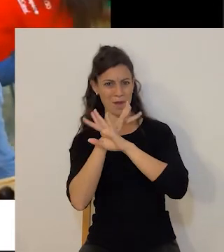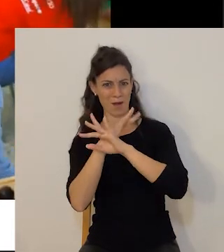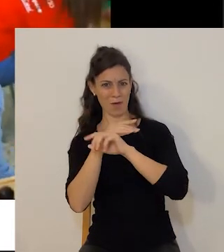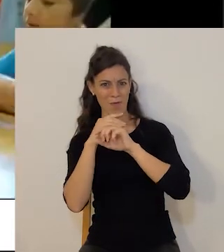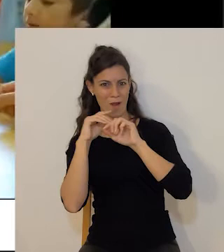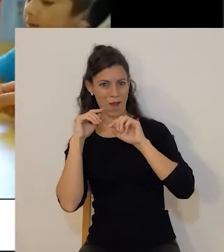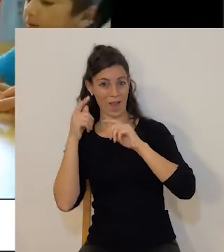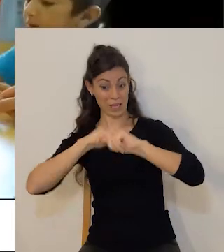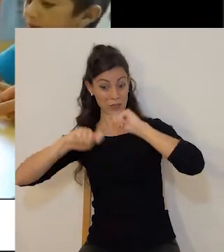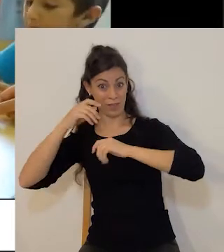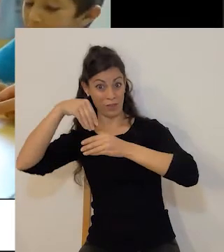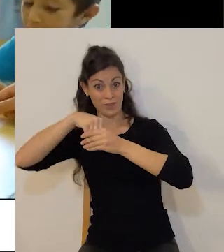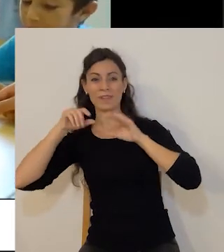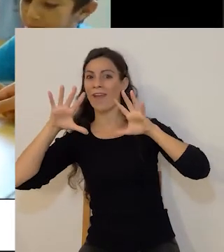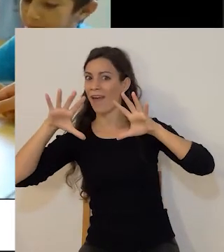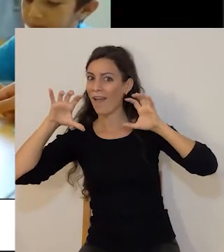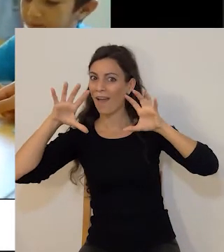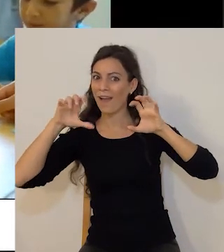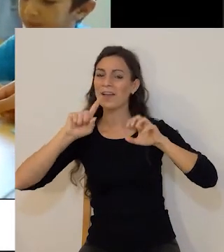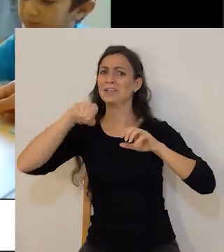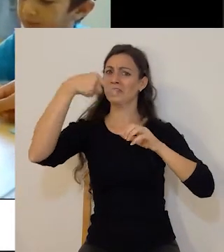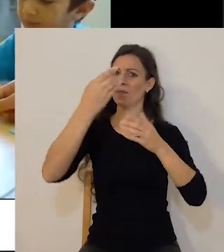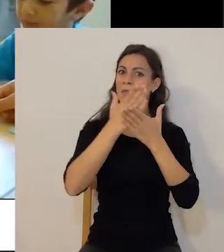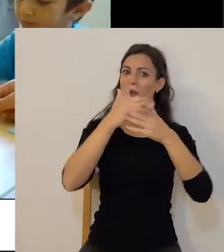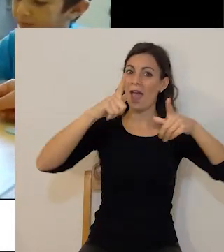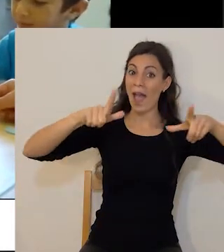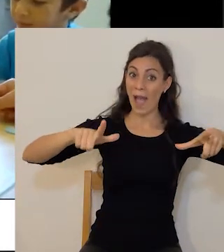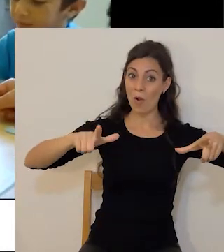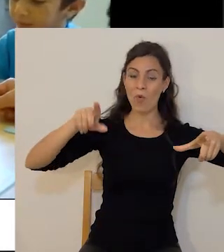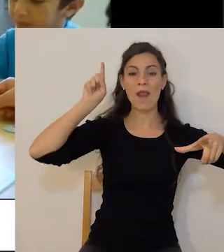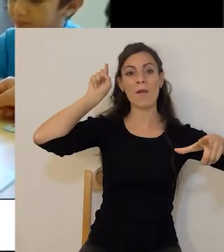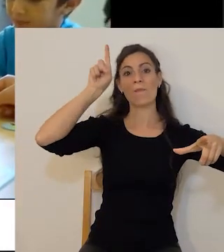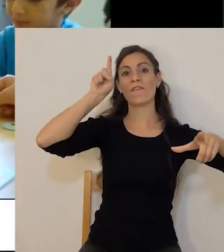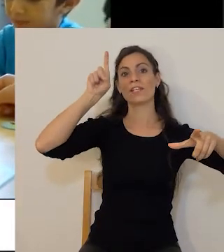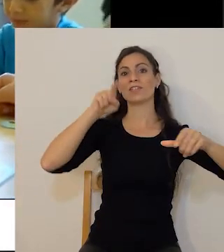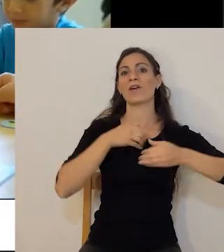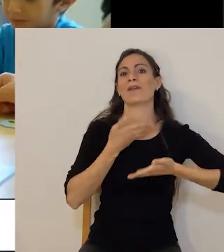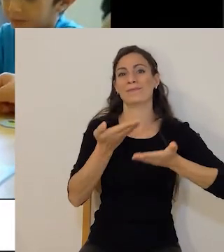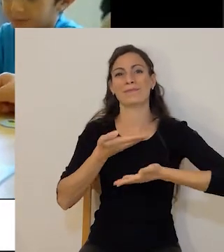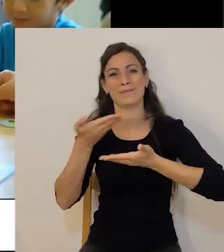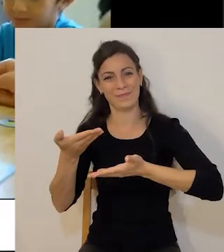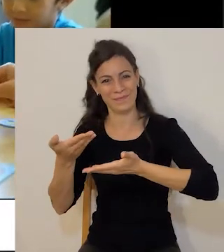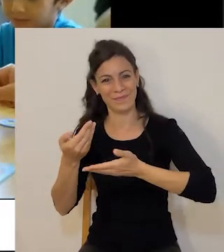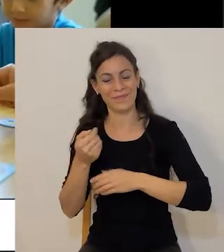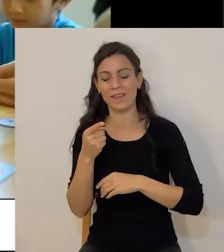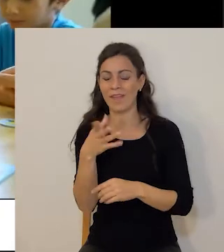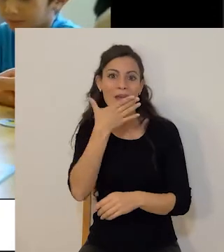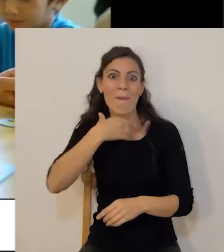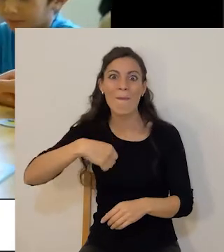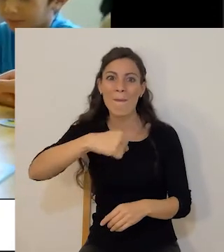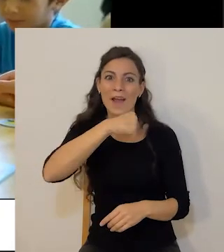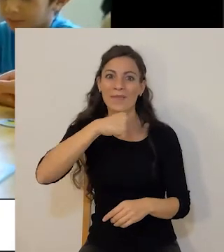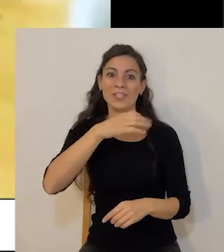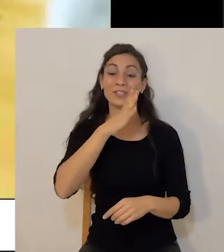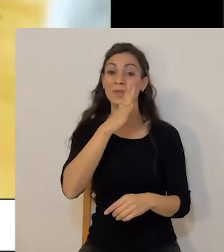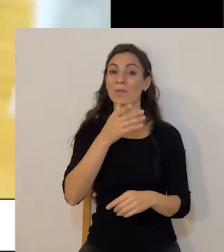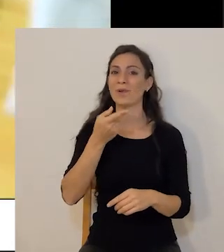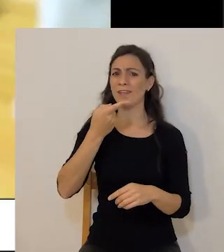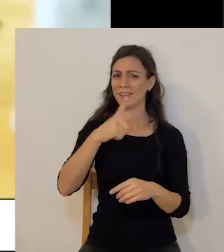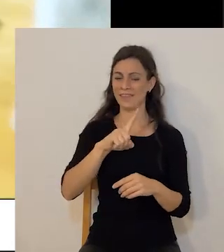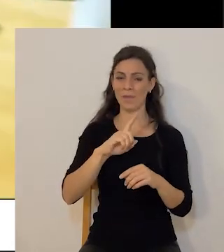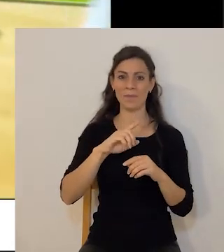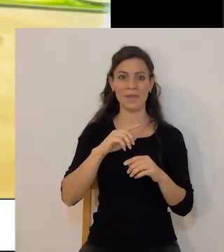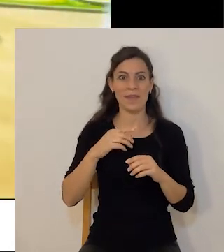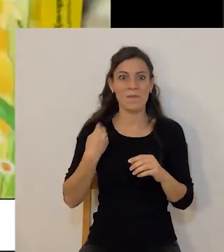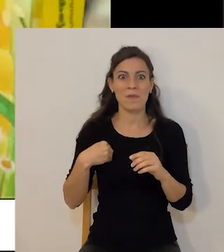en nuestra asociación y luego se mete en el aula a ayudar a los docentes. Es maravilloso porque permite también conectar, por